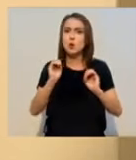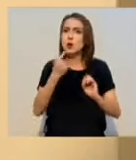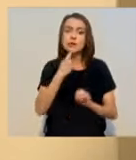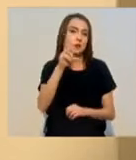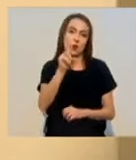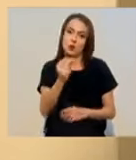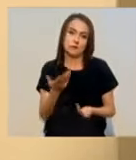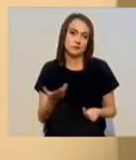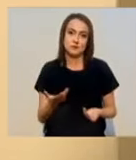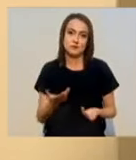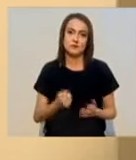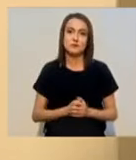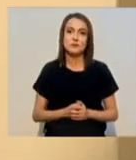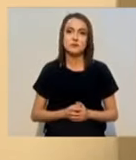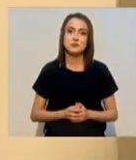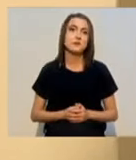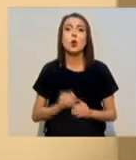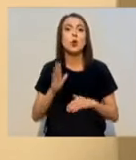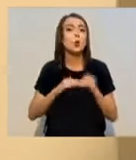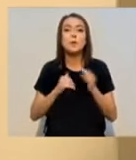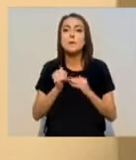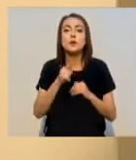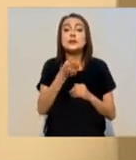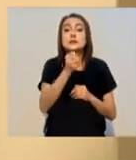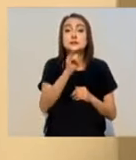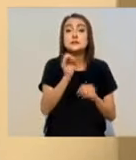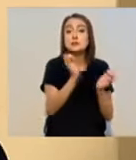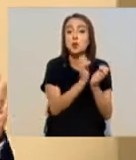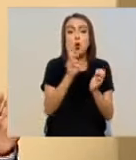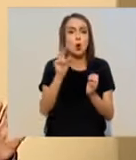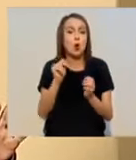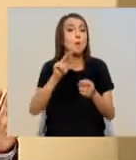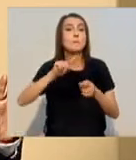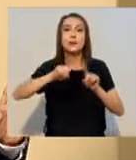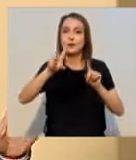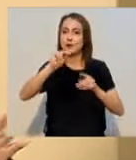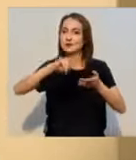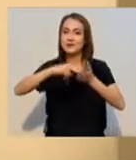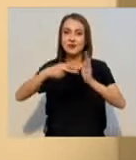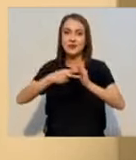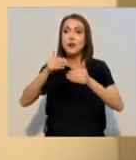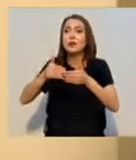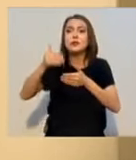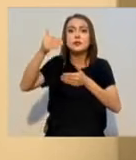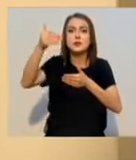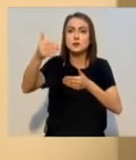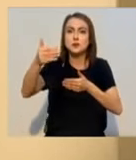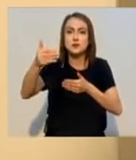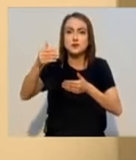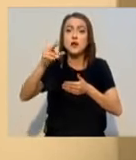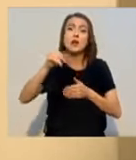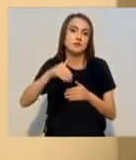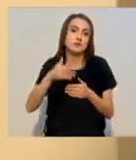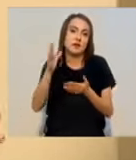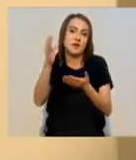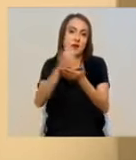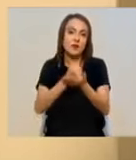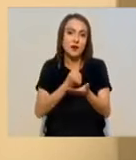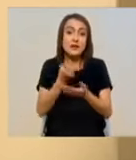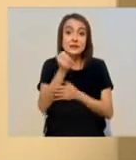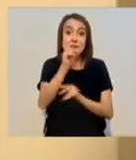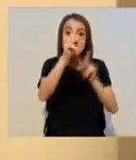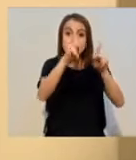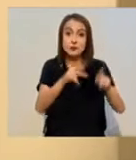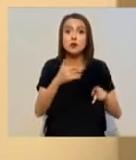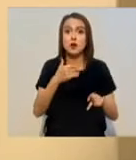rechaza independientemente del nivel de aseguramiento, pero eso no significa que más adelante no se le vaya a cobrar si la